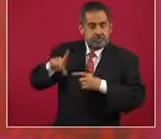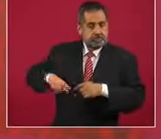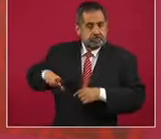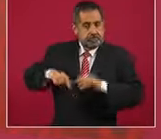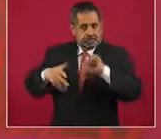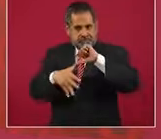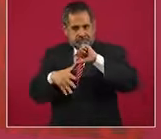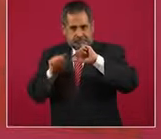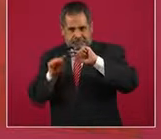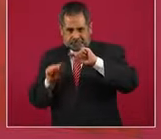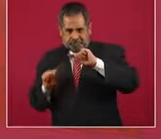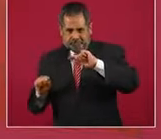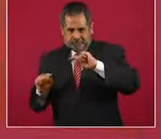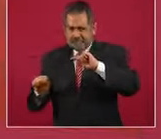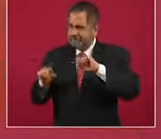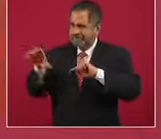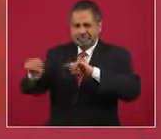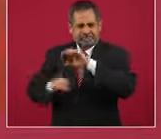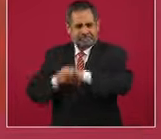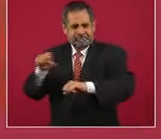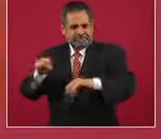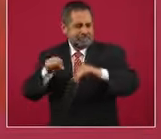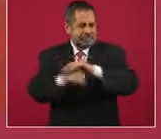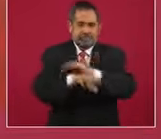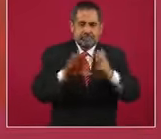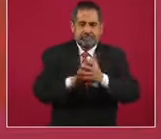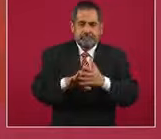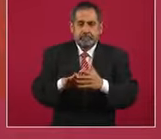Todo esto, una empresa